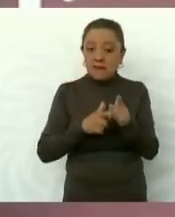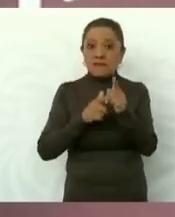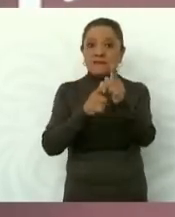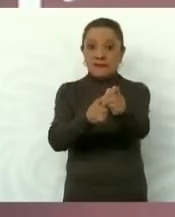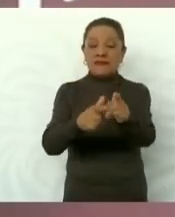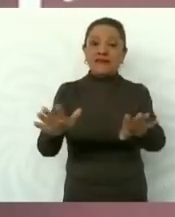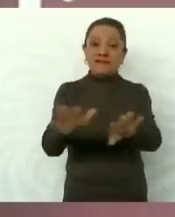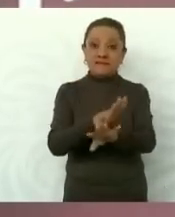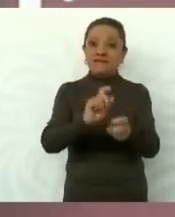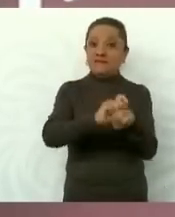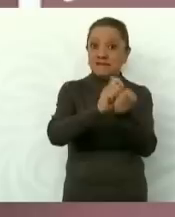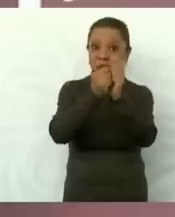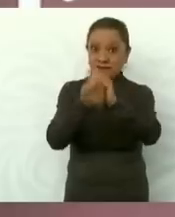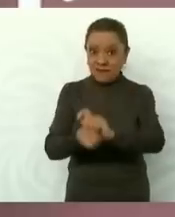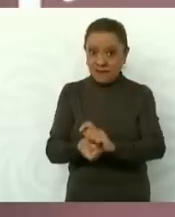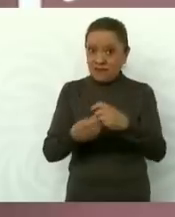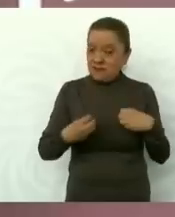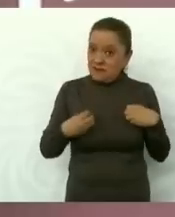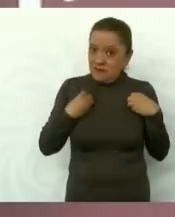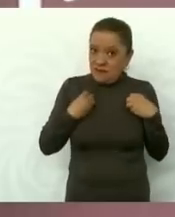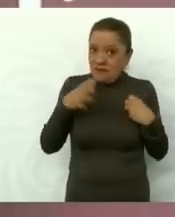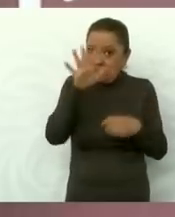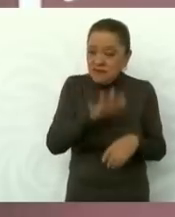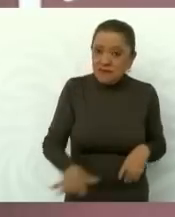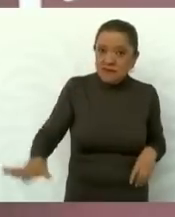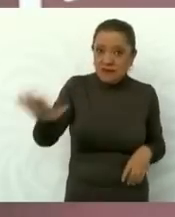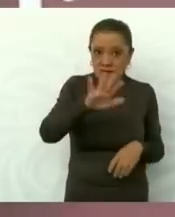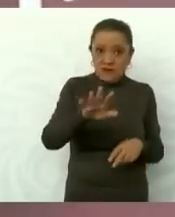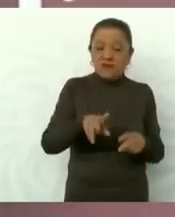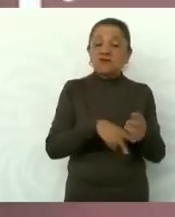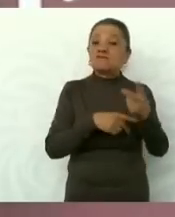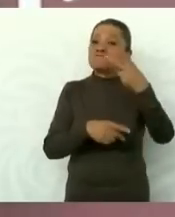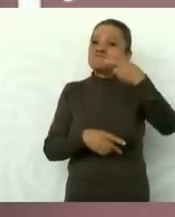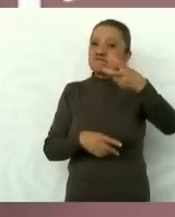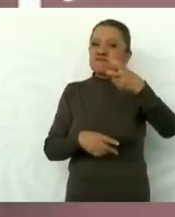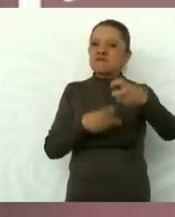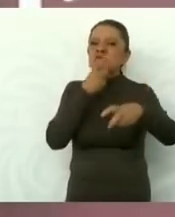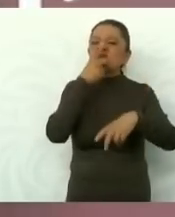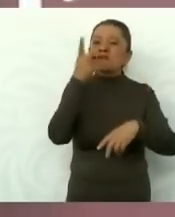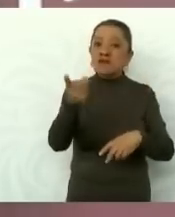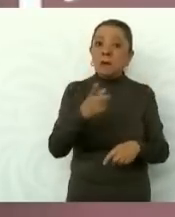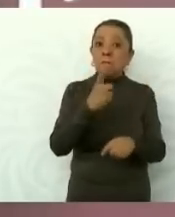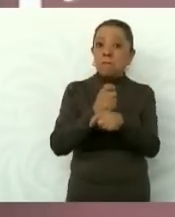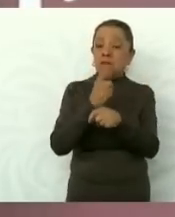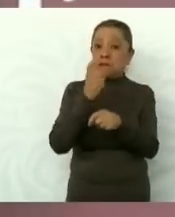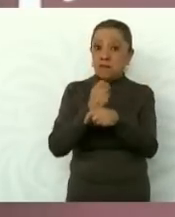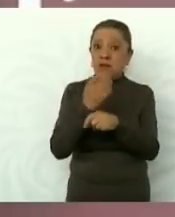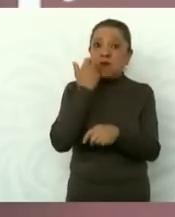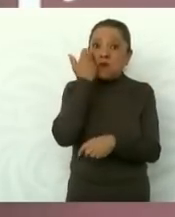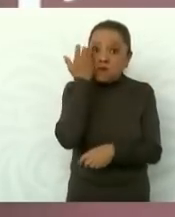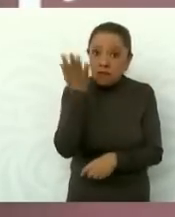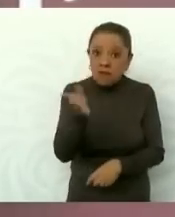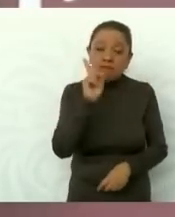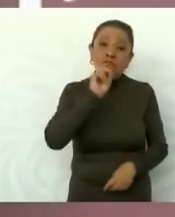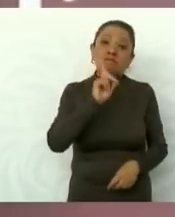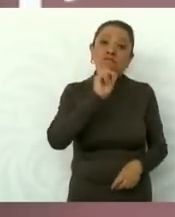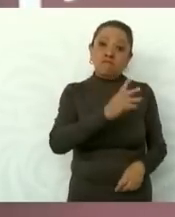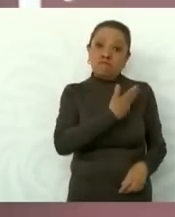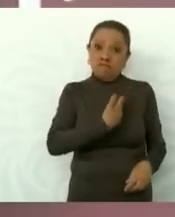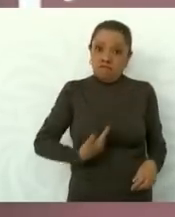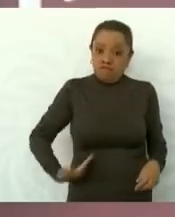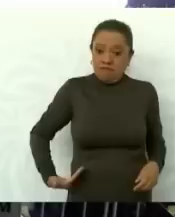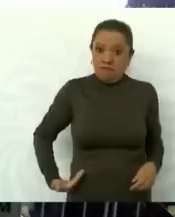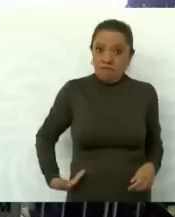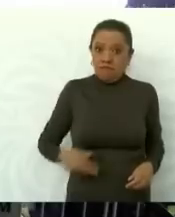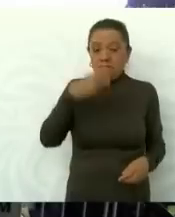Y la segunda cosa que dijo: por primera vez queremos que una mujer sea presidenta de México.